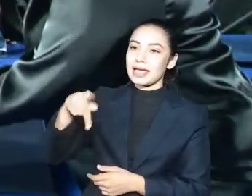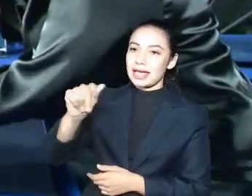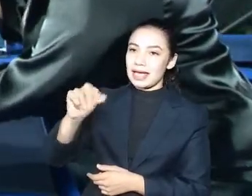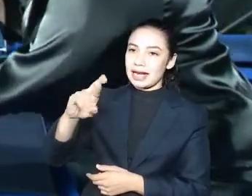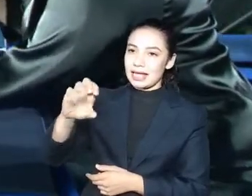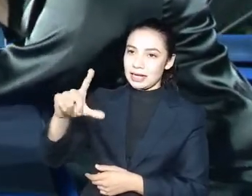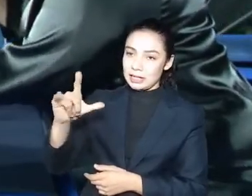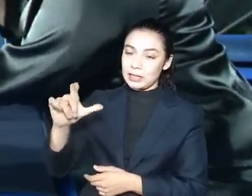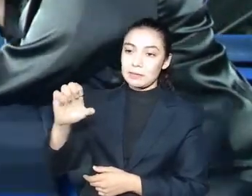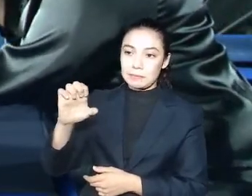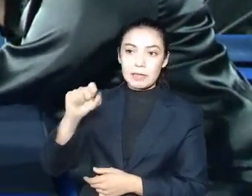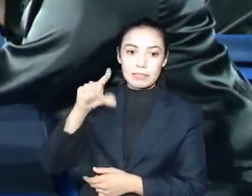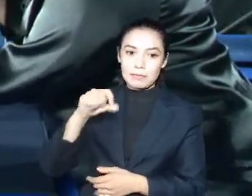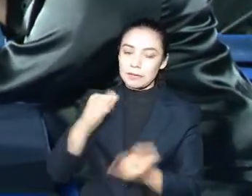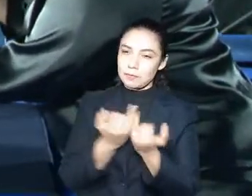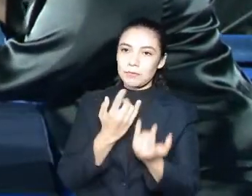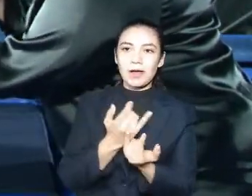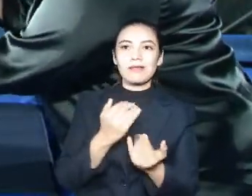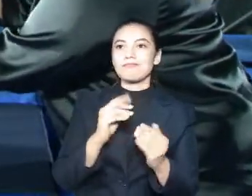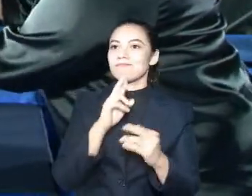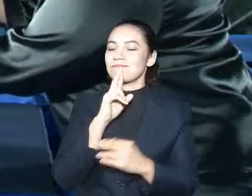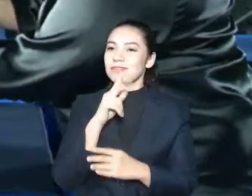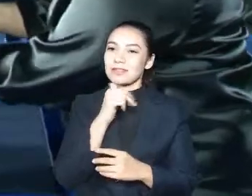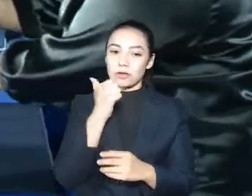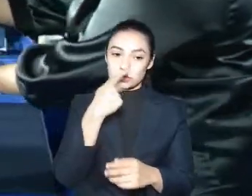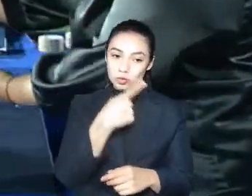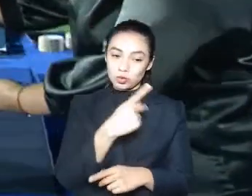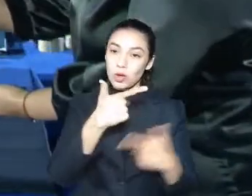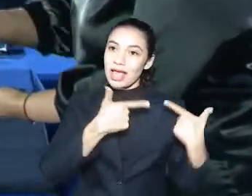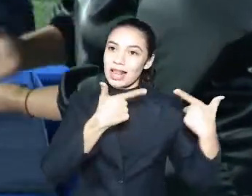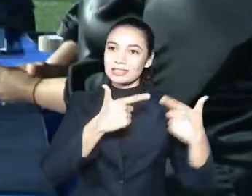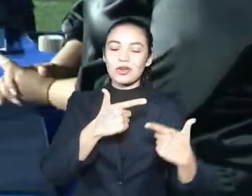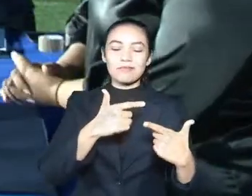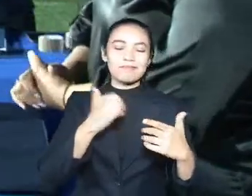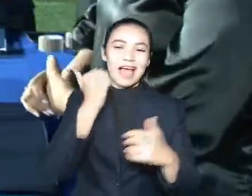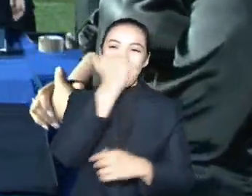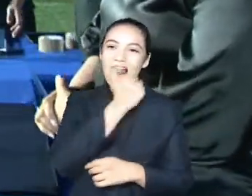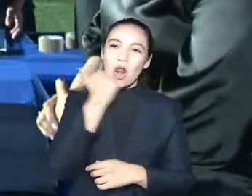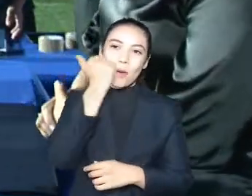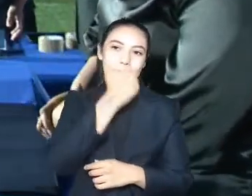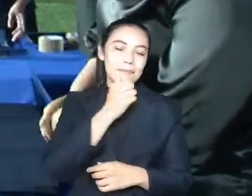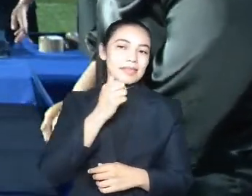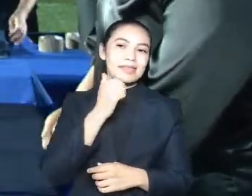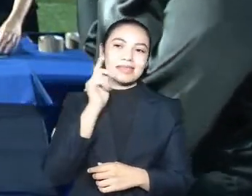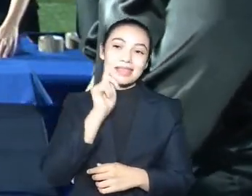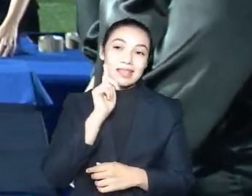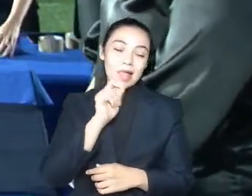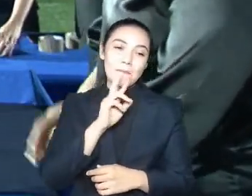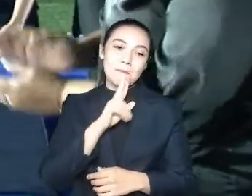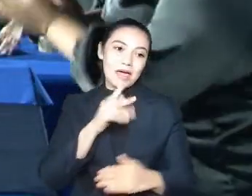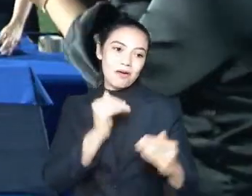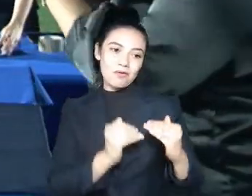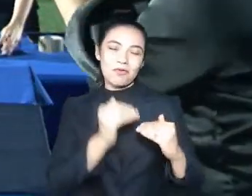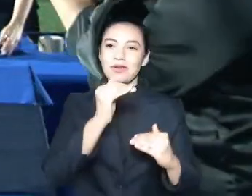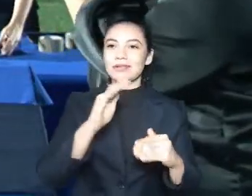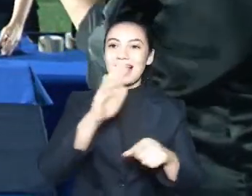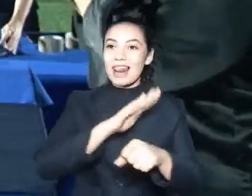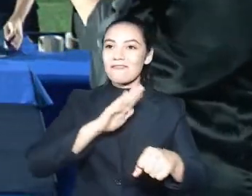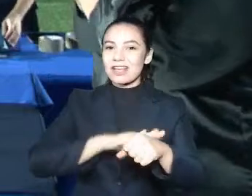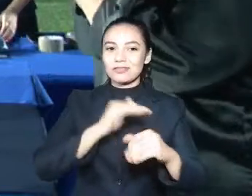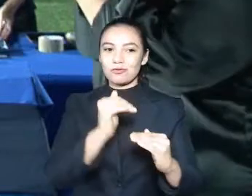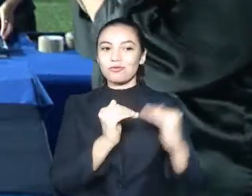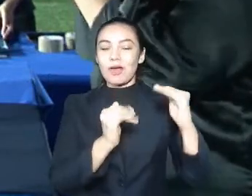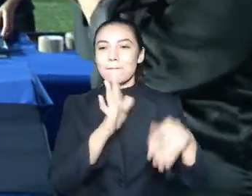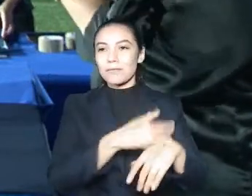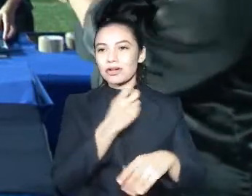de su generación, con el mejor promedio, y recibe por supuesto este reconocimiento especial. Muchas felicidades. Y de la